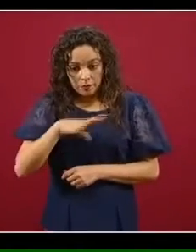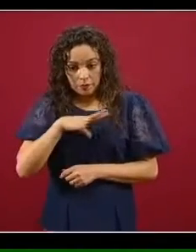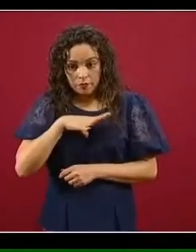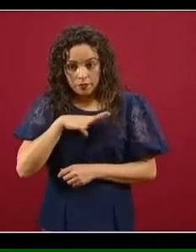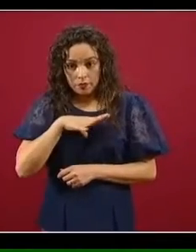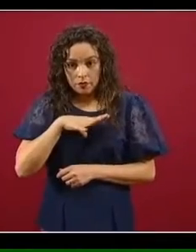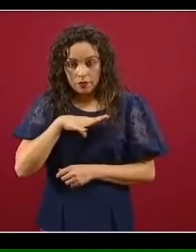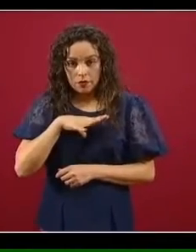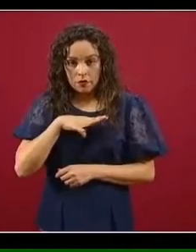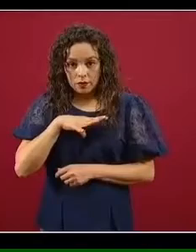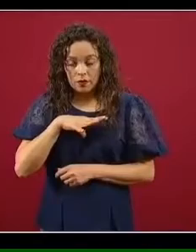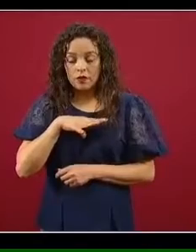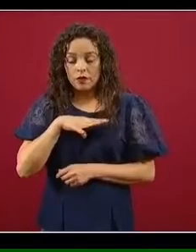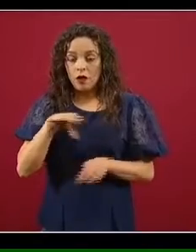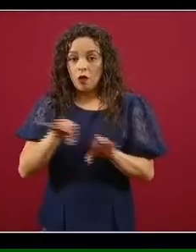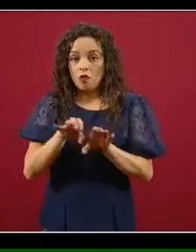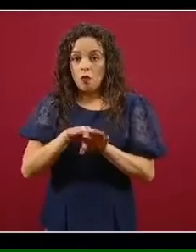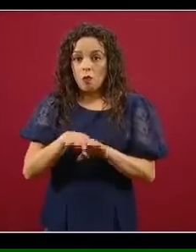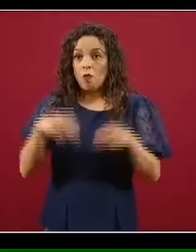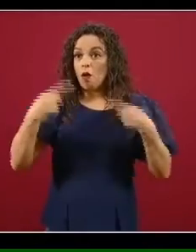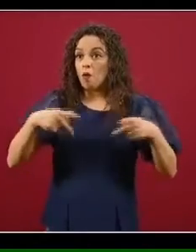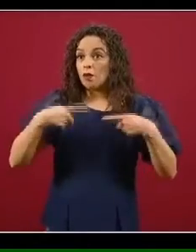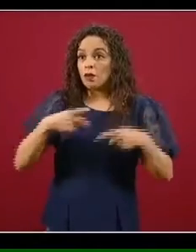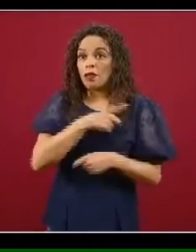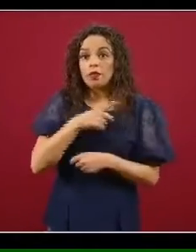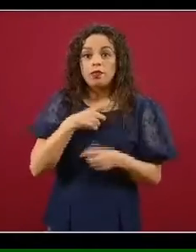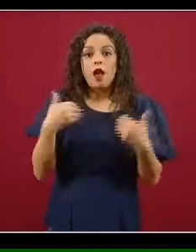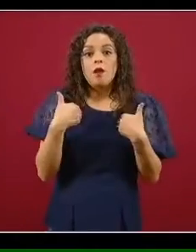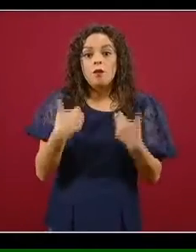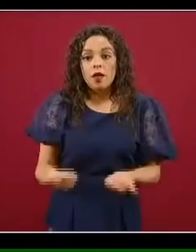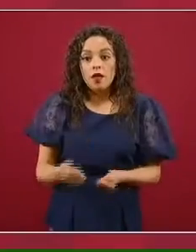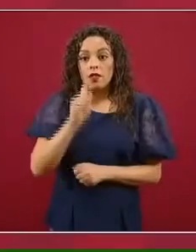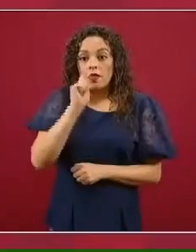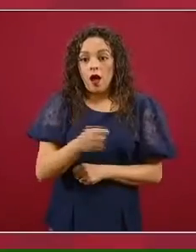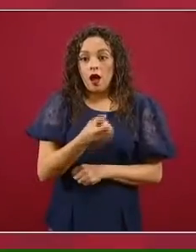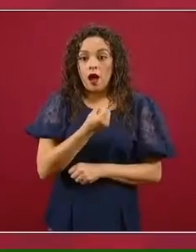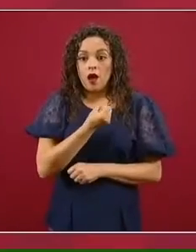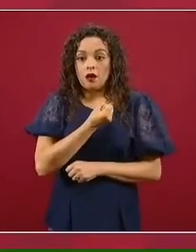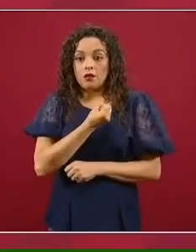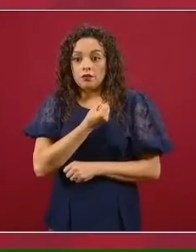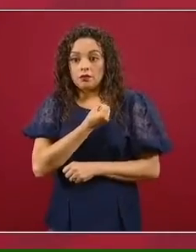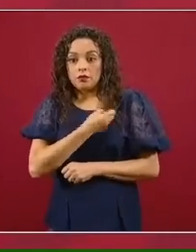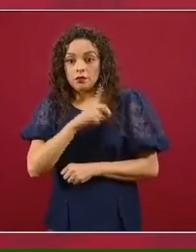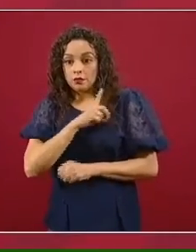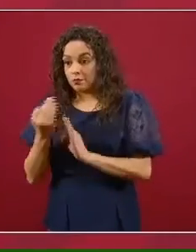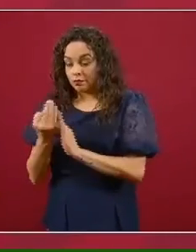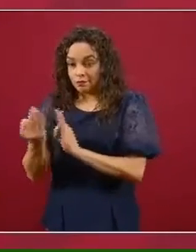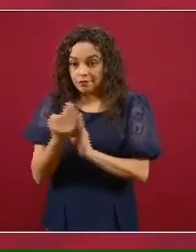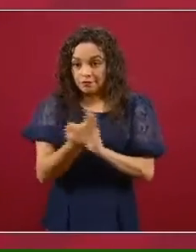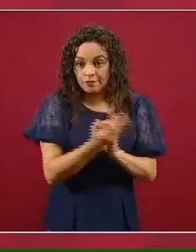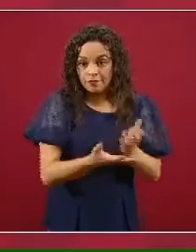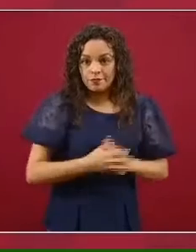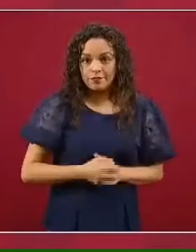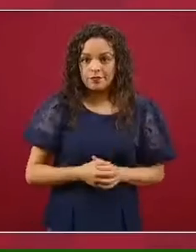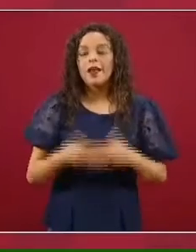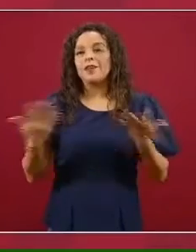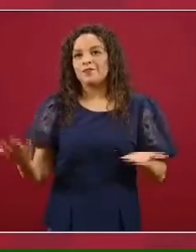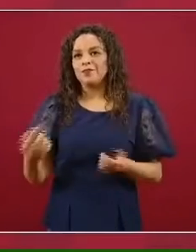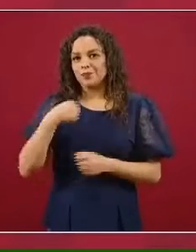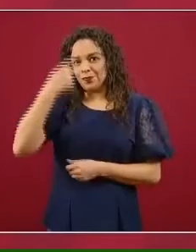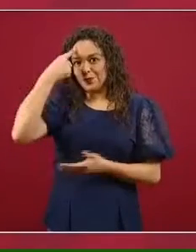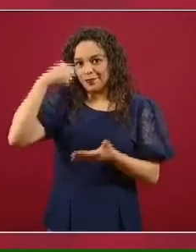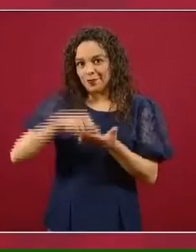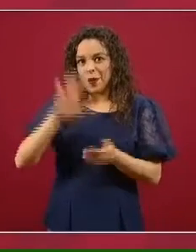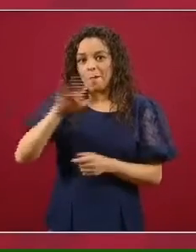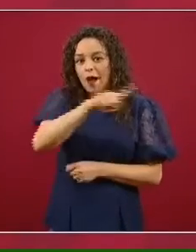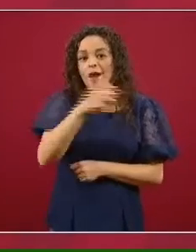atienda entonces las medidas de sana distancia y todo esto. Me parece que me está invitando a dar un mensaje a las sonorenses y los sonorenses, y lo doy.